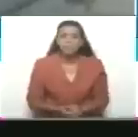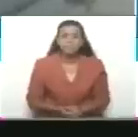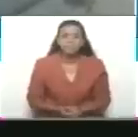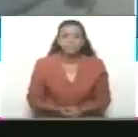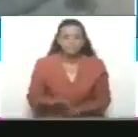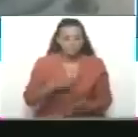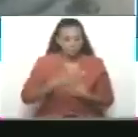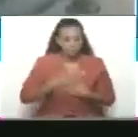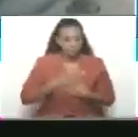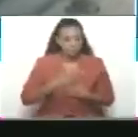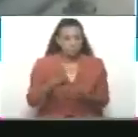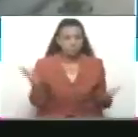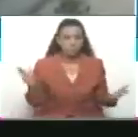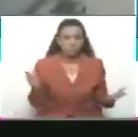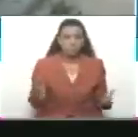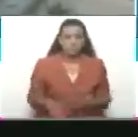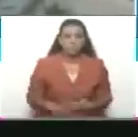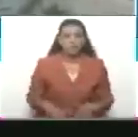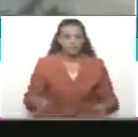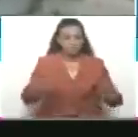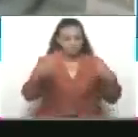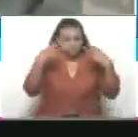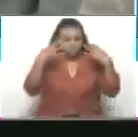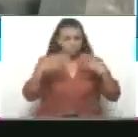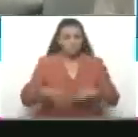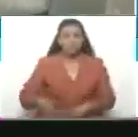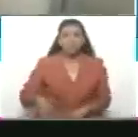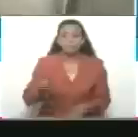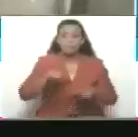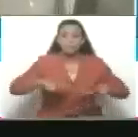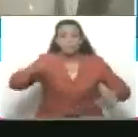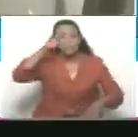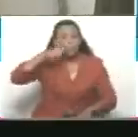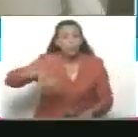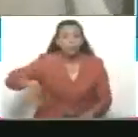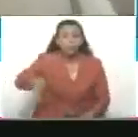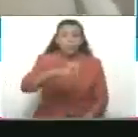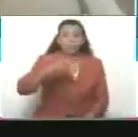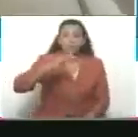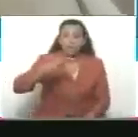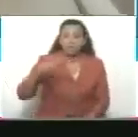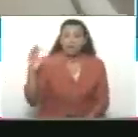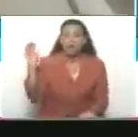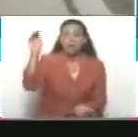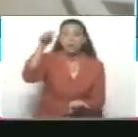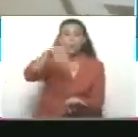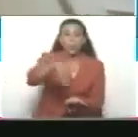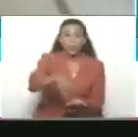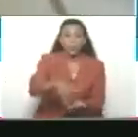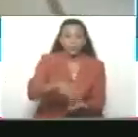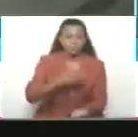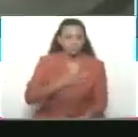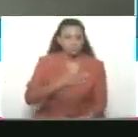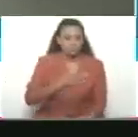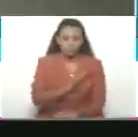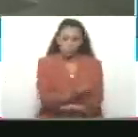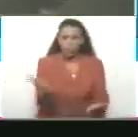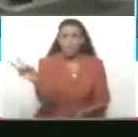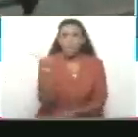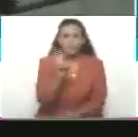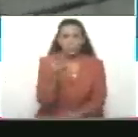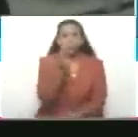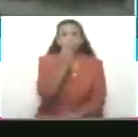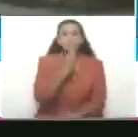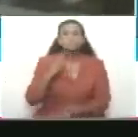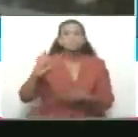decir frente al pueblo de tejería frente al pueblo de aragua y frente a nuestro pueblo que